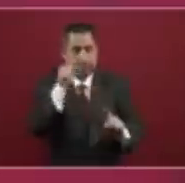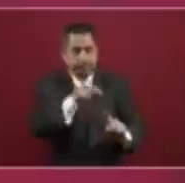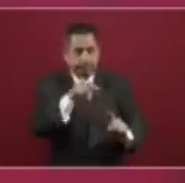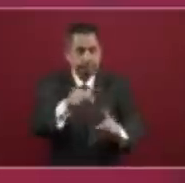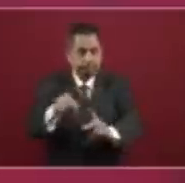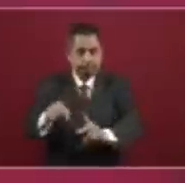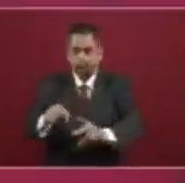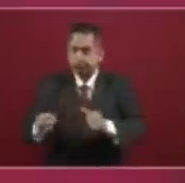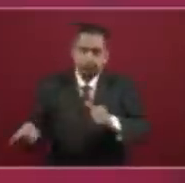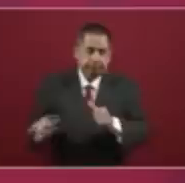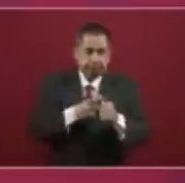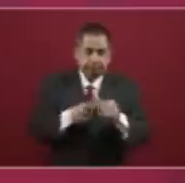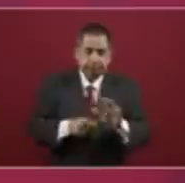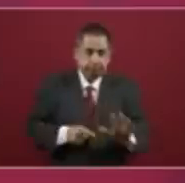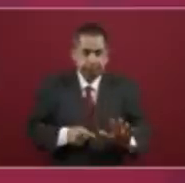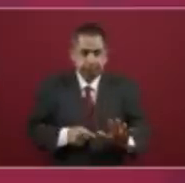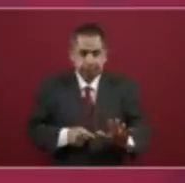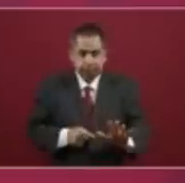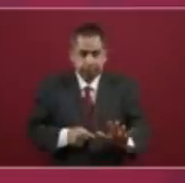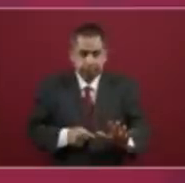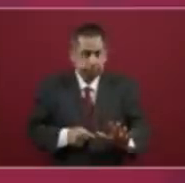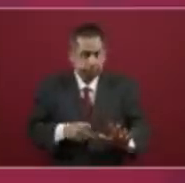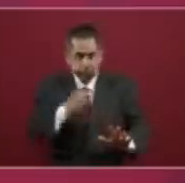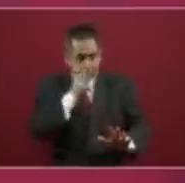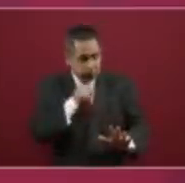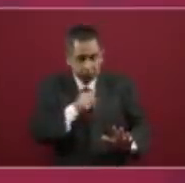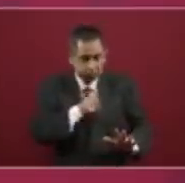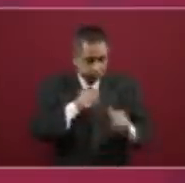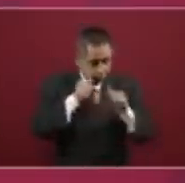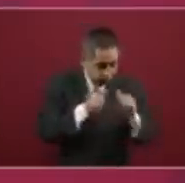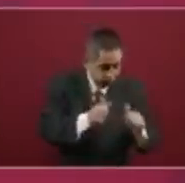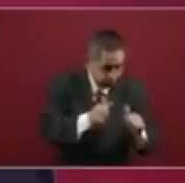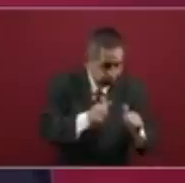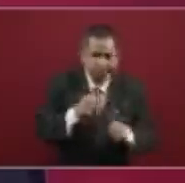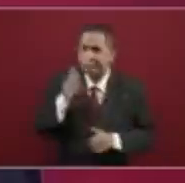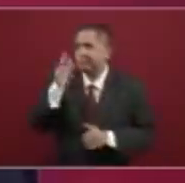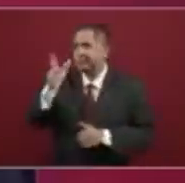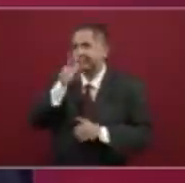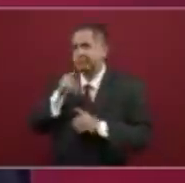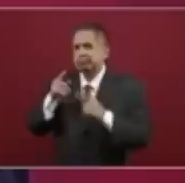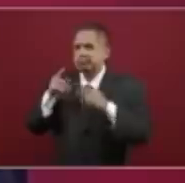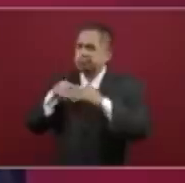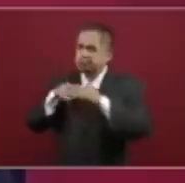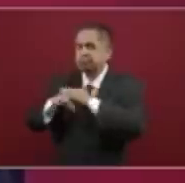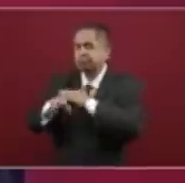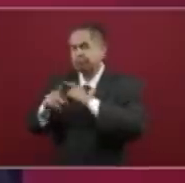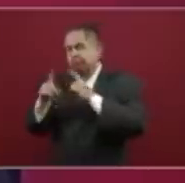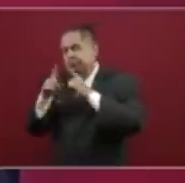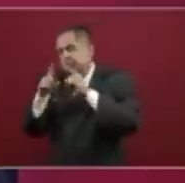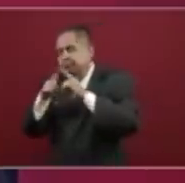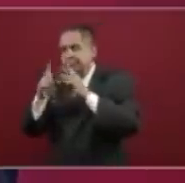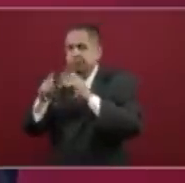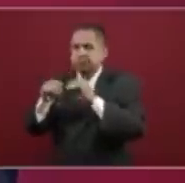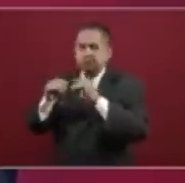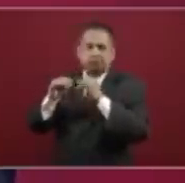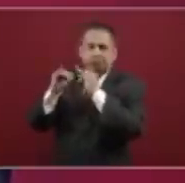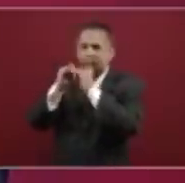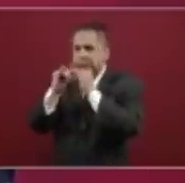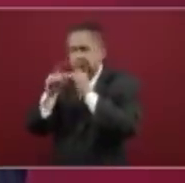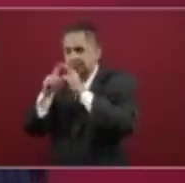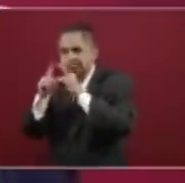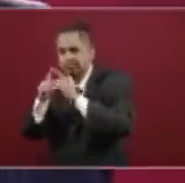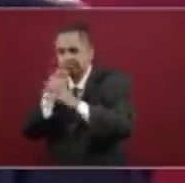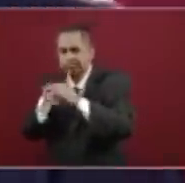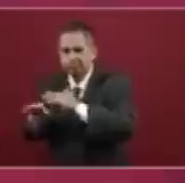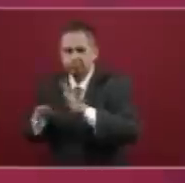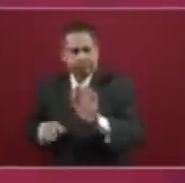Si no, no podemos ir tranquilos a los templos o a la iglesia